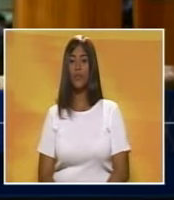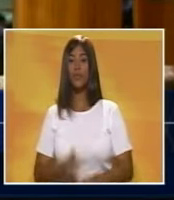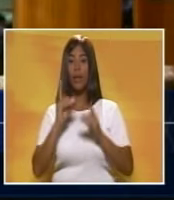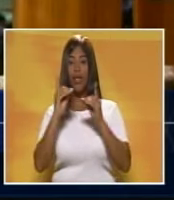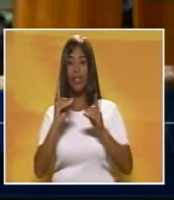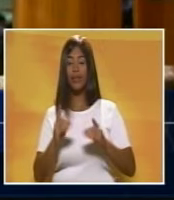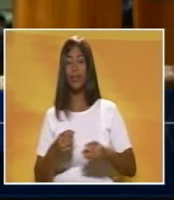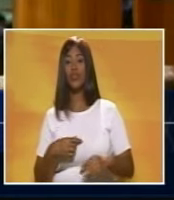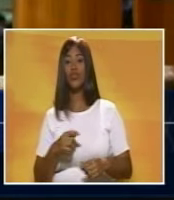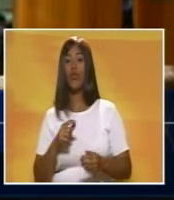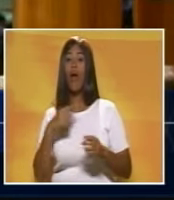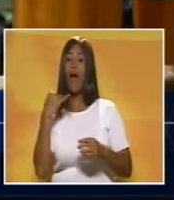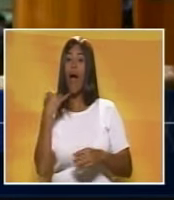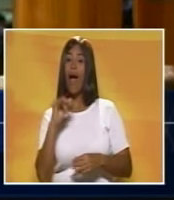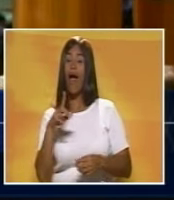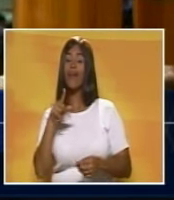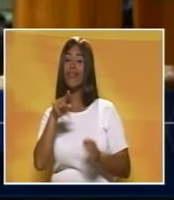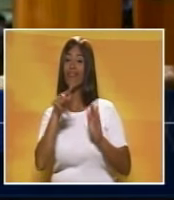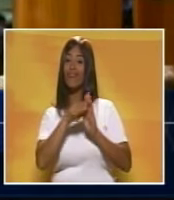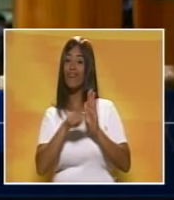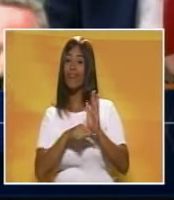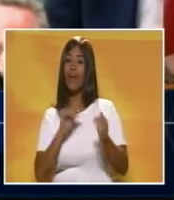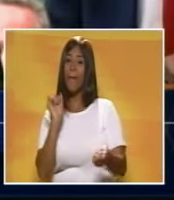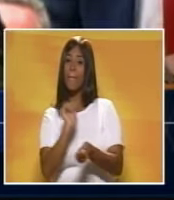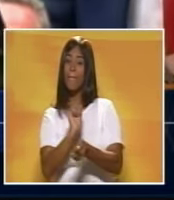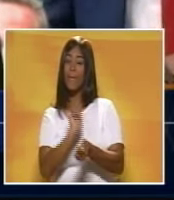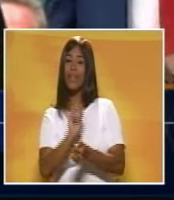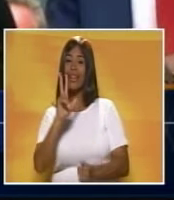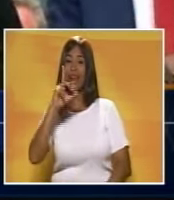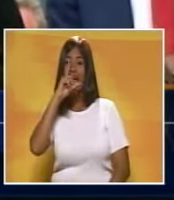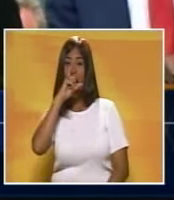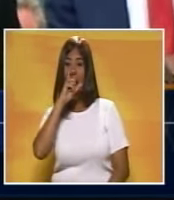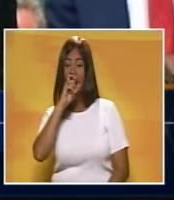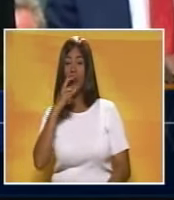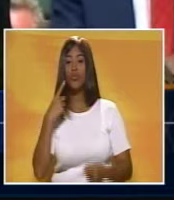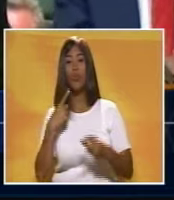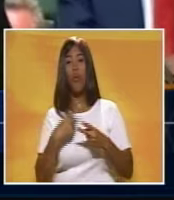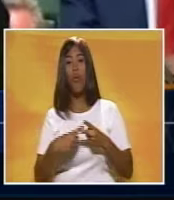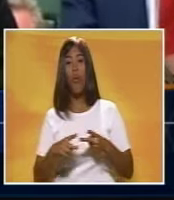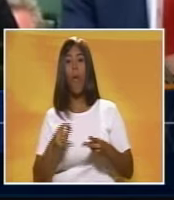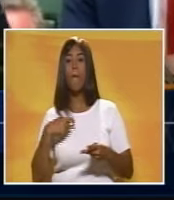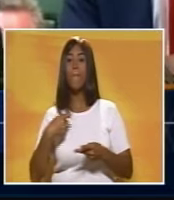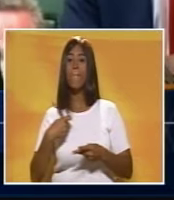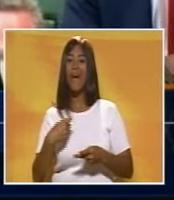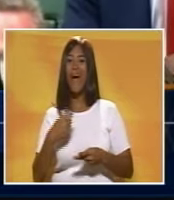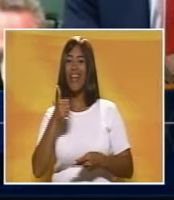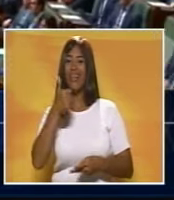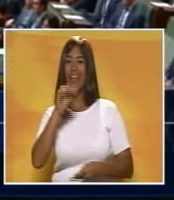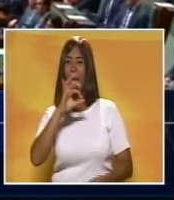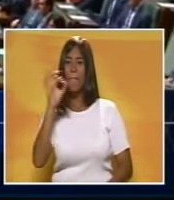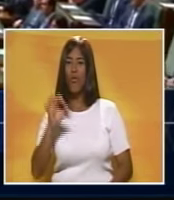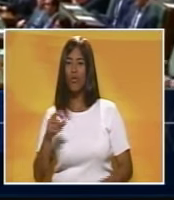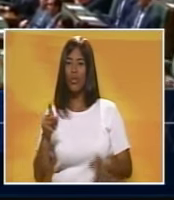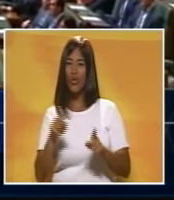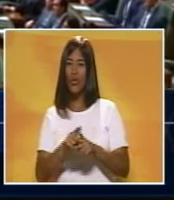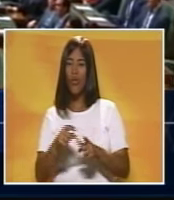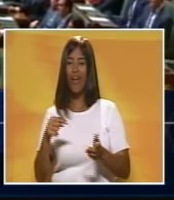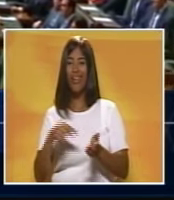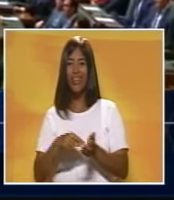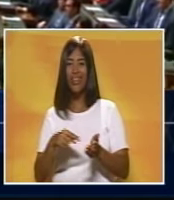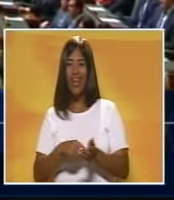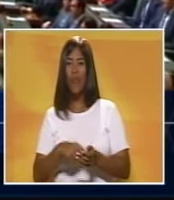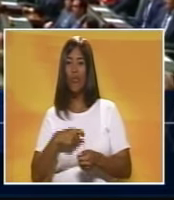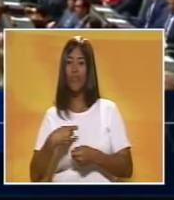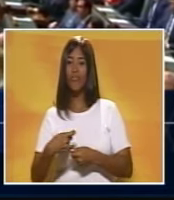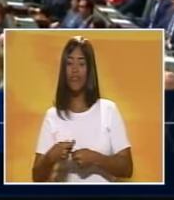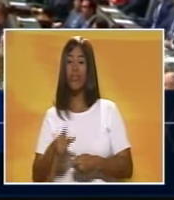decisión establece penas de prisión de hasta 3 años, una multa de 10% de la facturación anual de la plataforma e insta